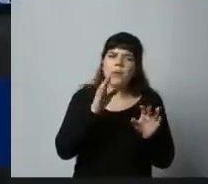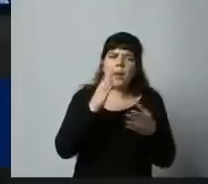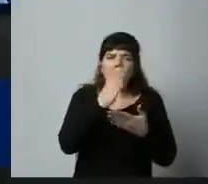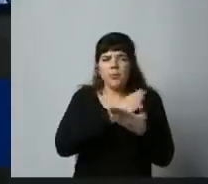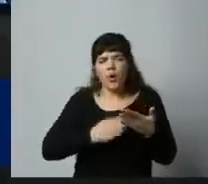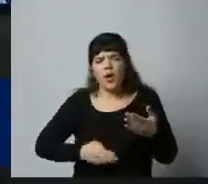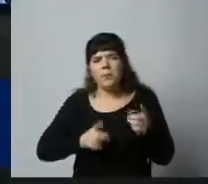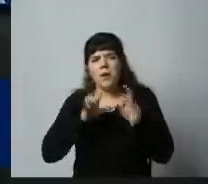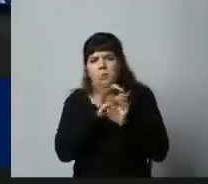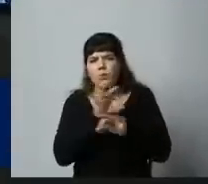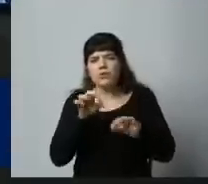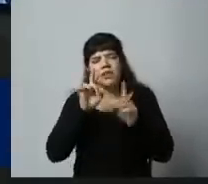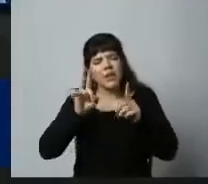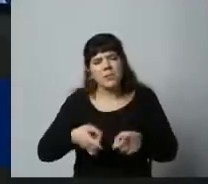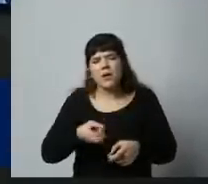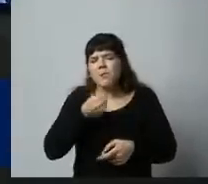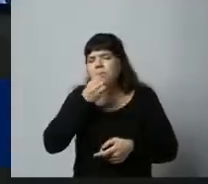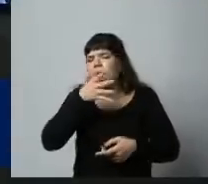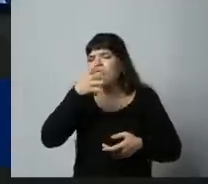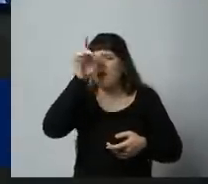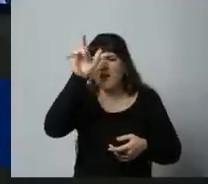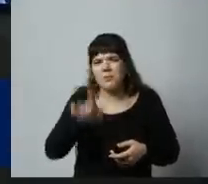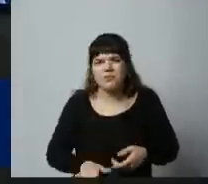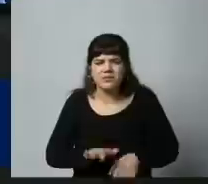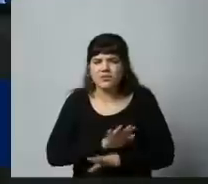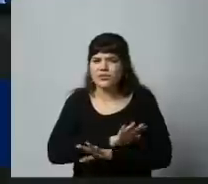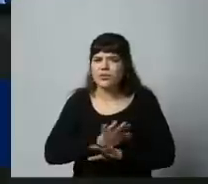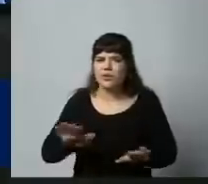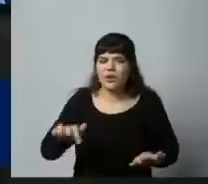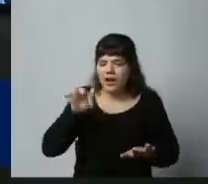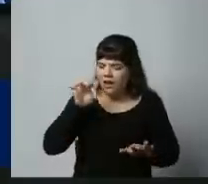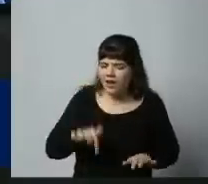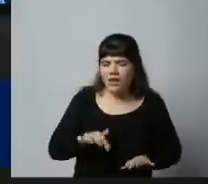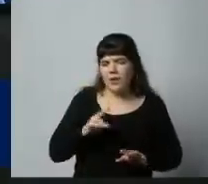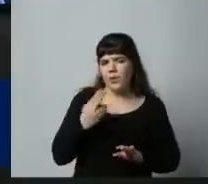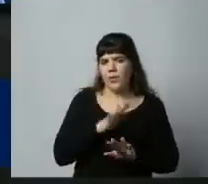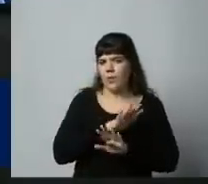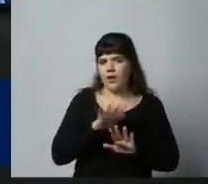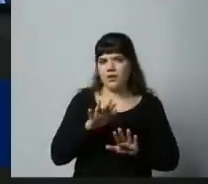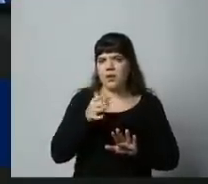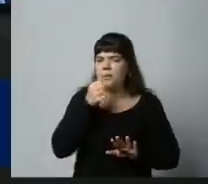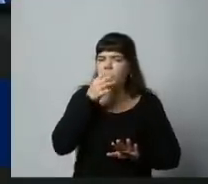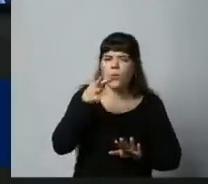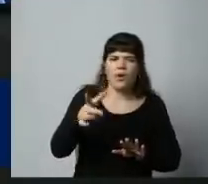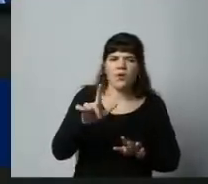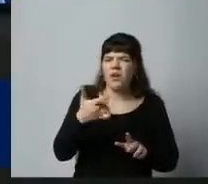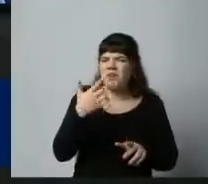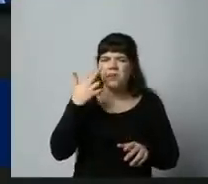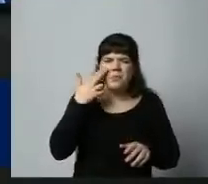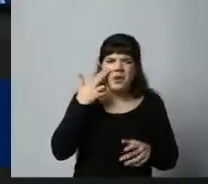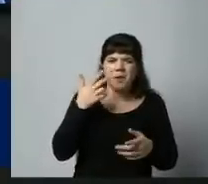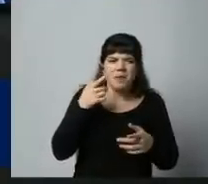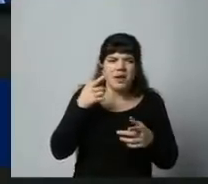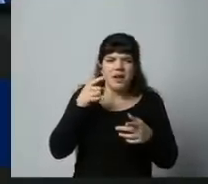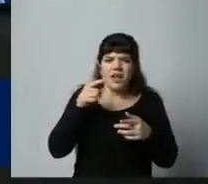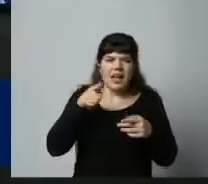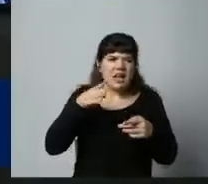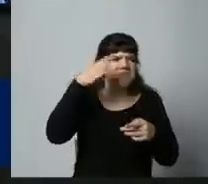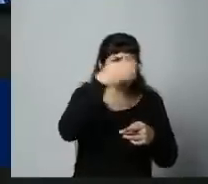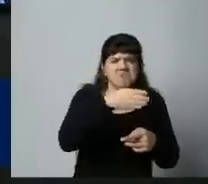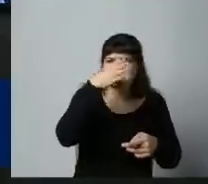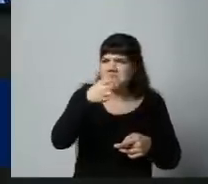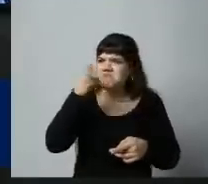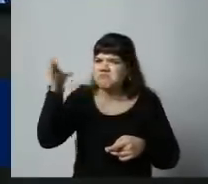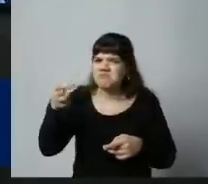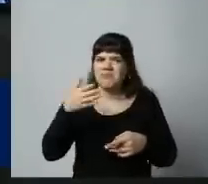extraordinario sino de los tipos más solidarios que pisaron esta tierra no no había conflicto obrero estudiantil donde él no fuera con su guitarra